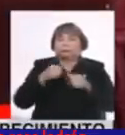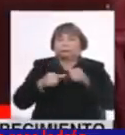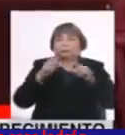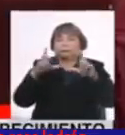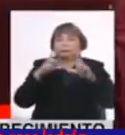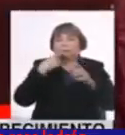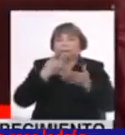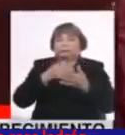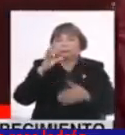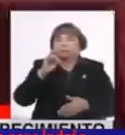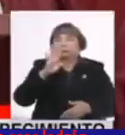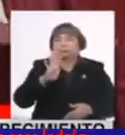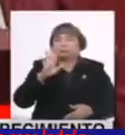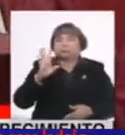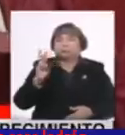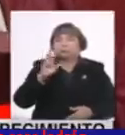número de mi DNI es